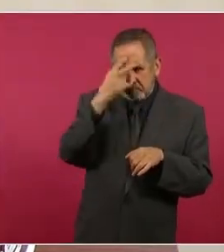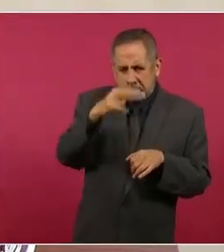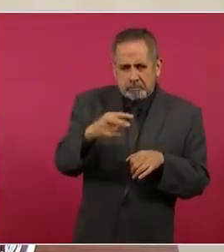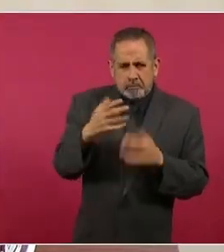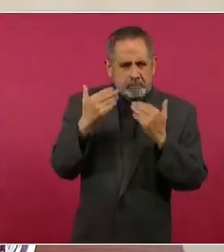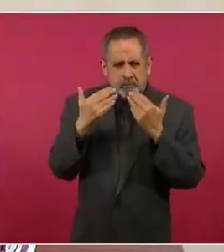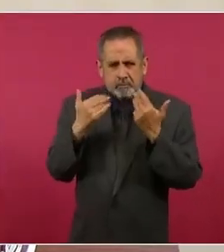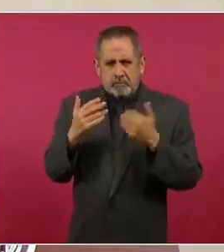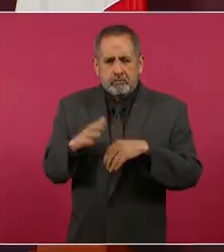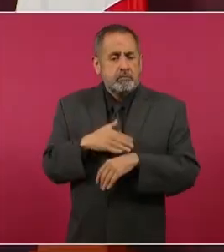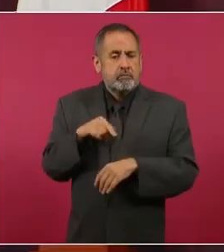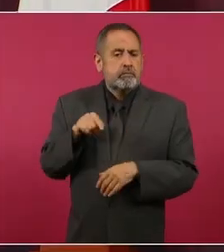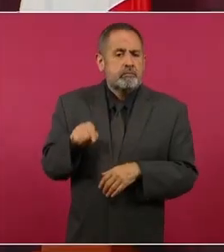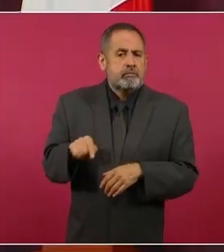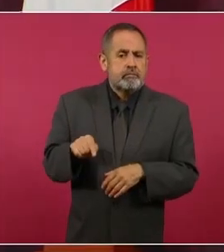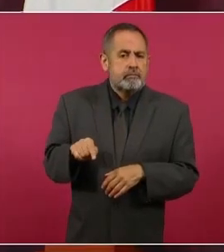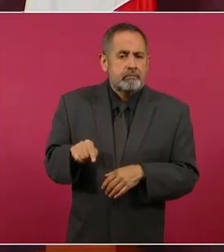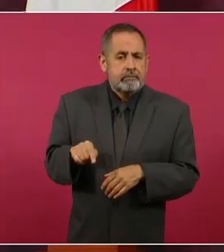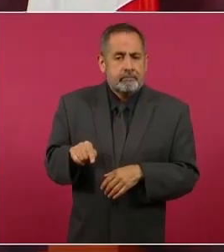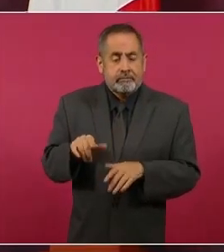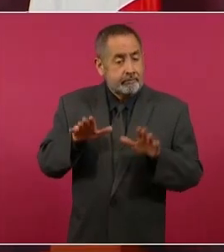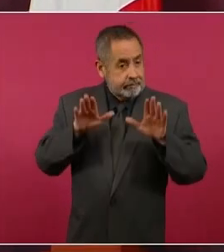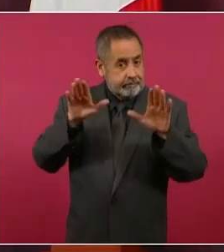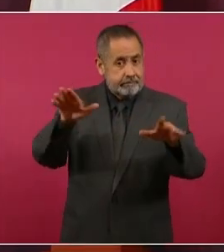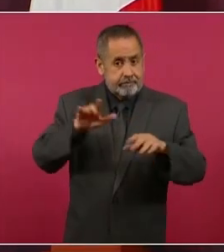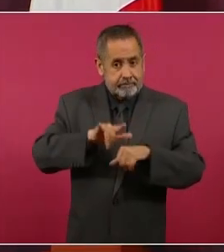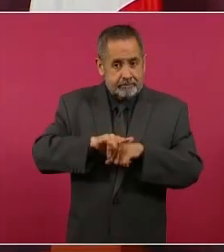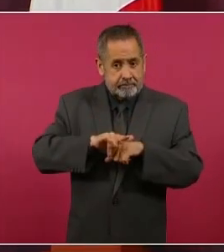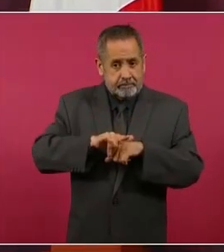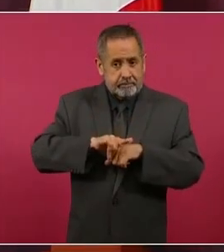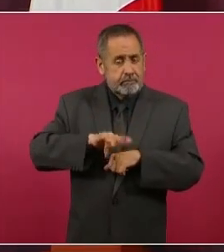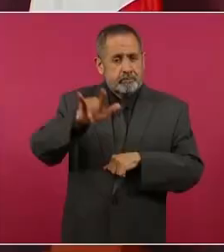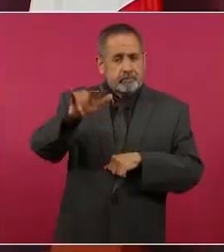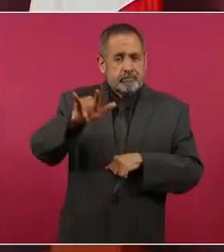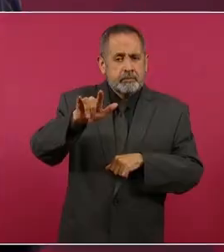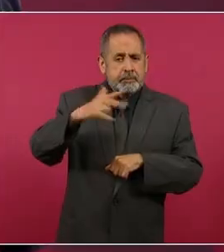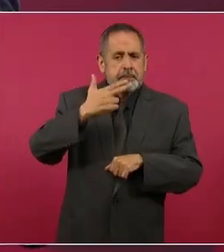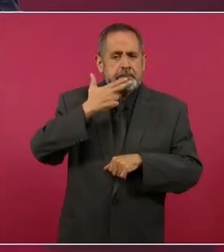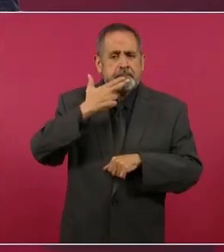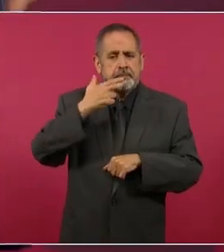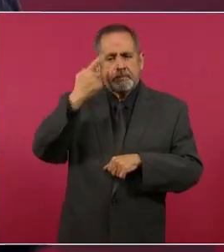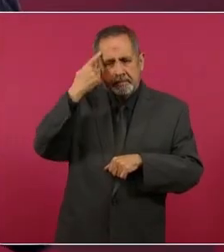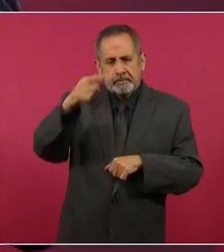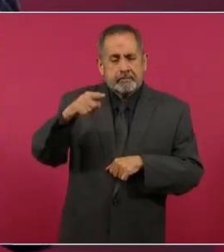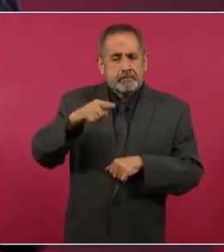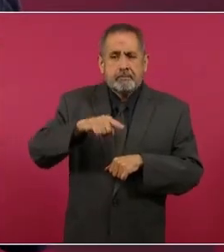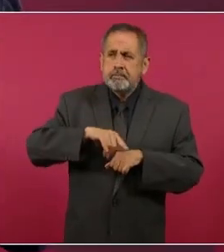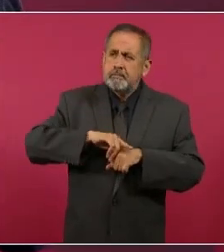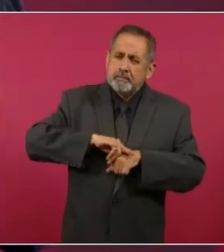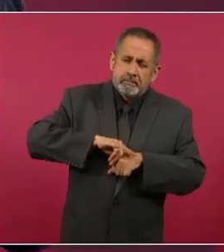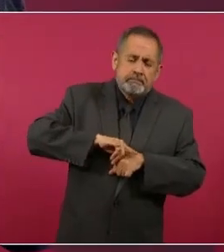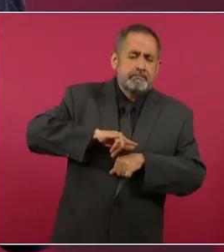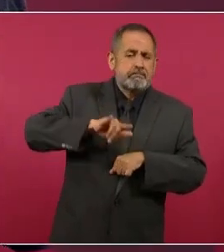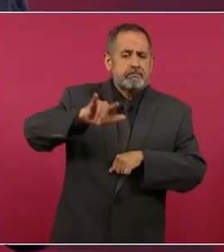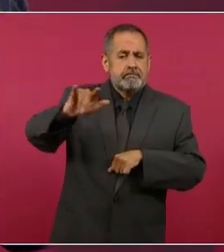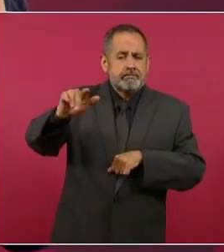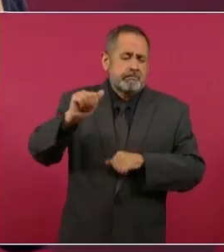Porque técnicamente este avión solo se justifica si se vuela